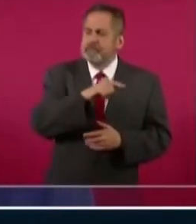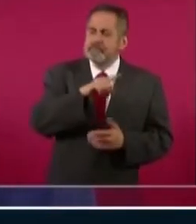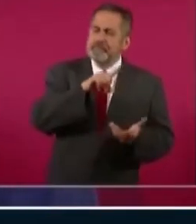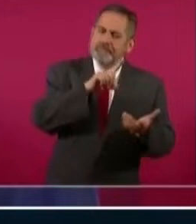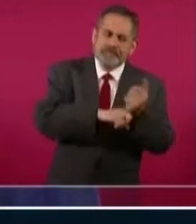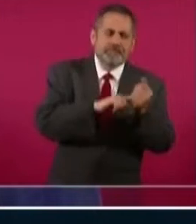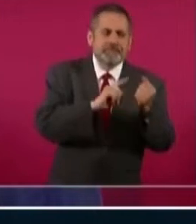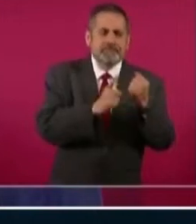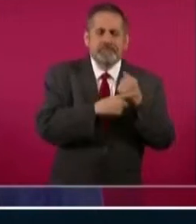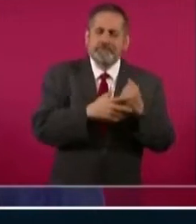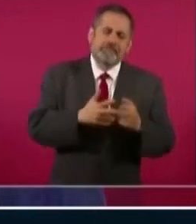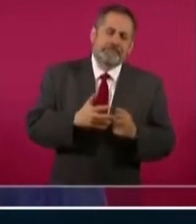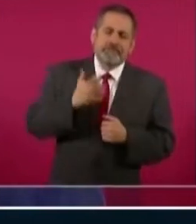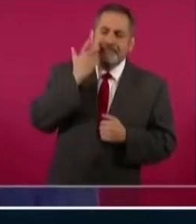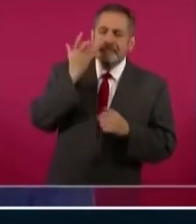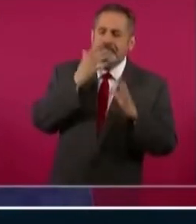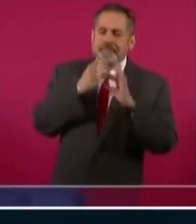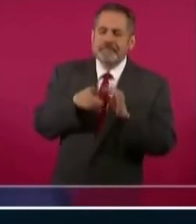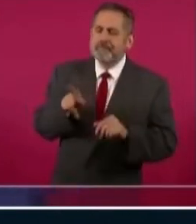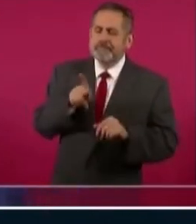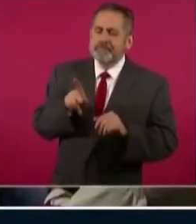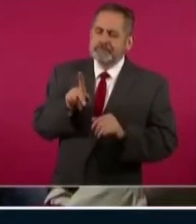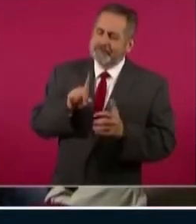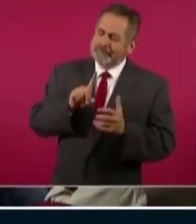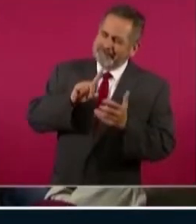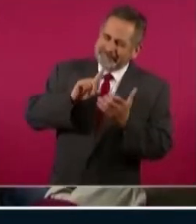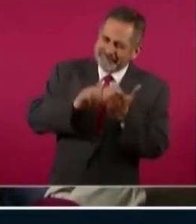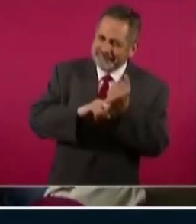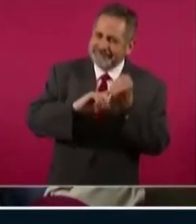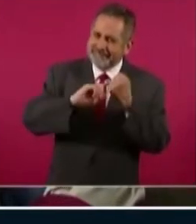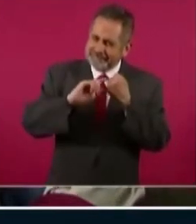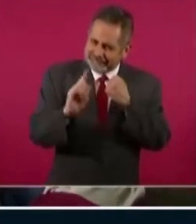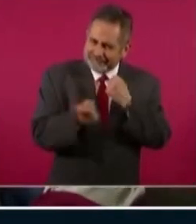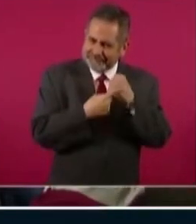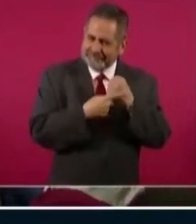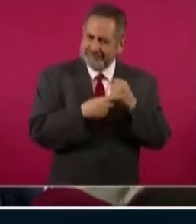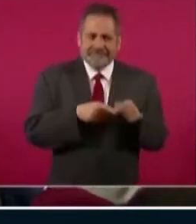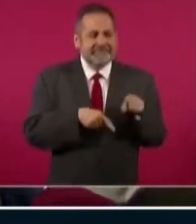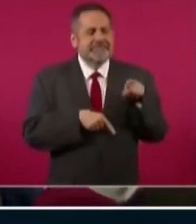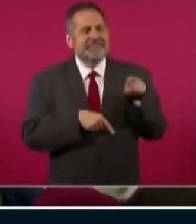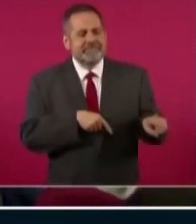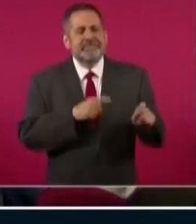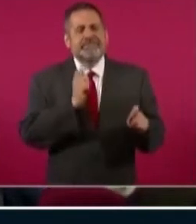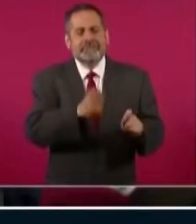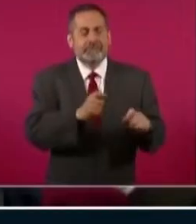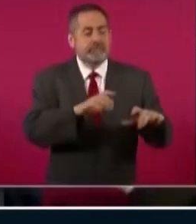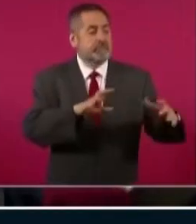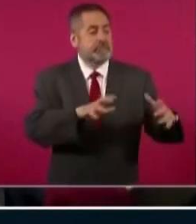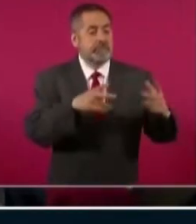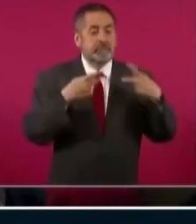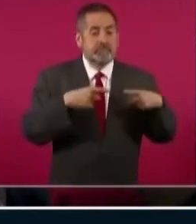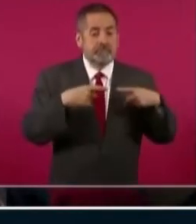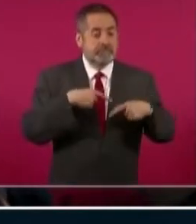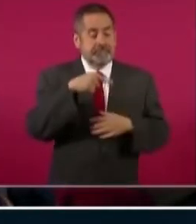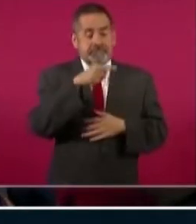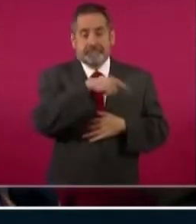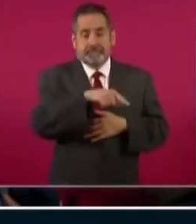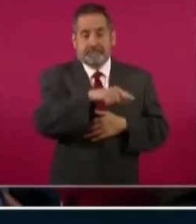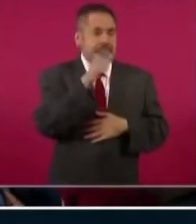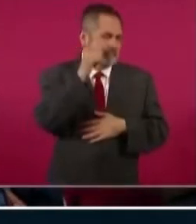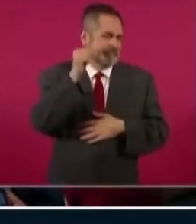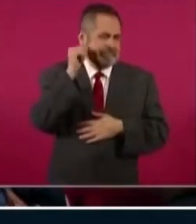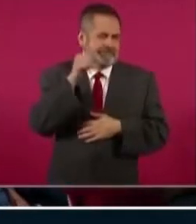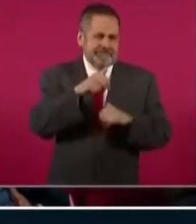y están llegando inversiones muy importantes de Alemania, de Estados Unidos, de Francia, de